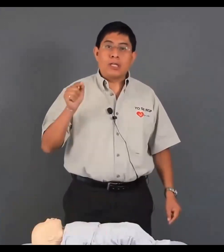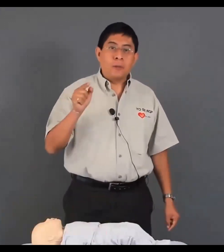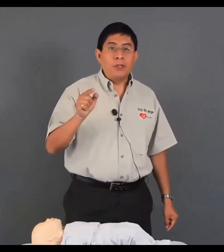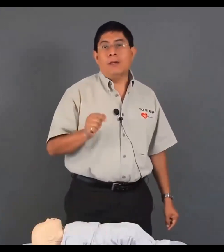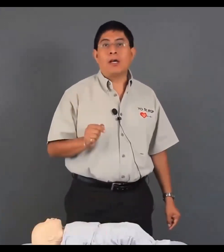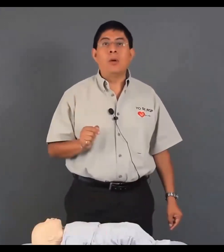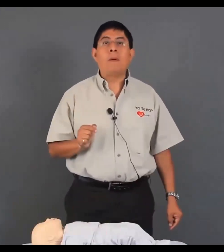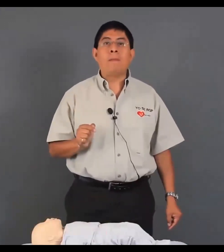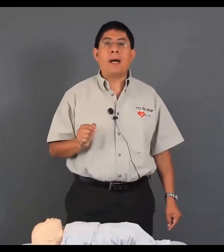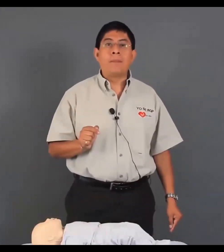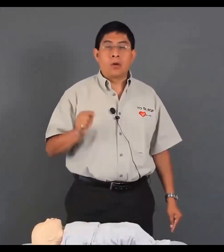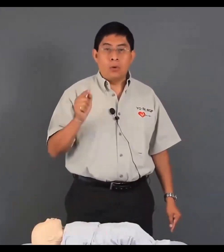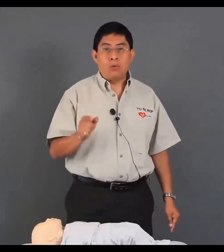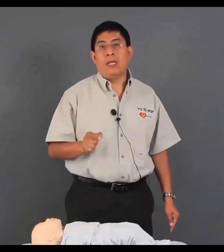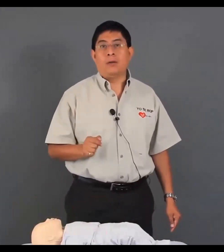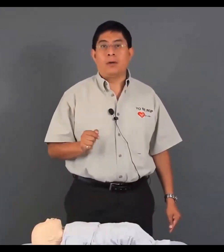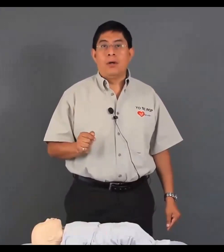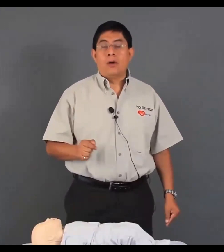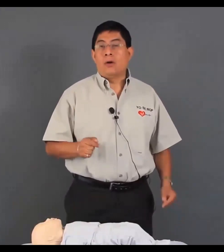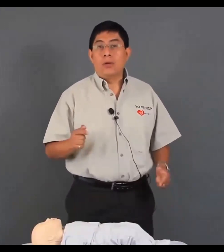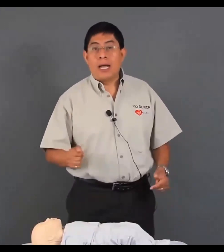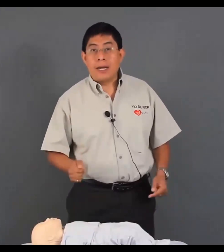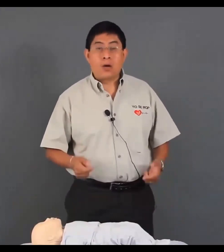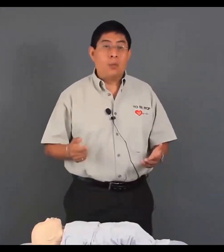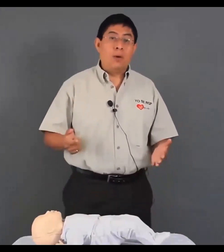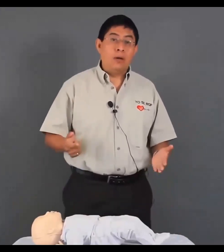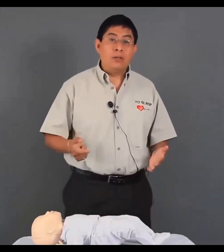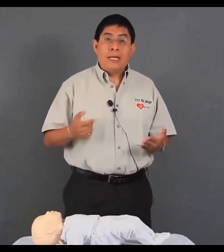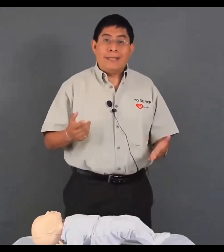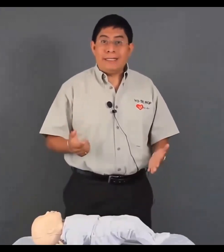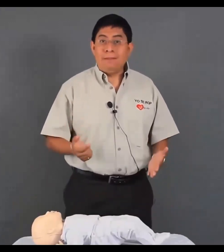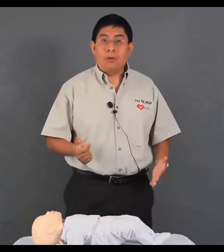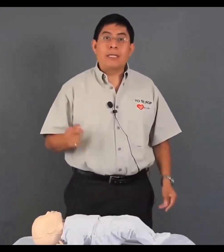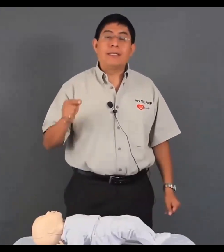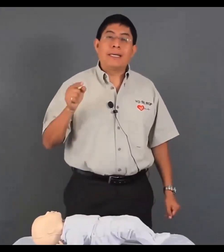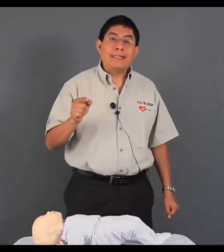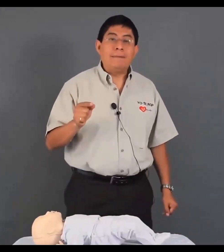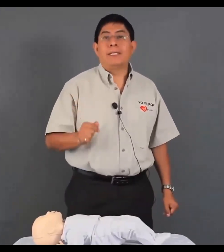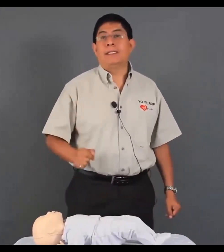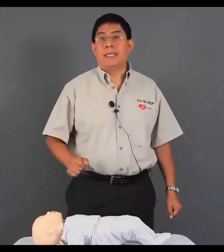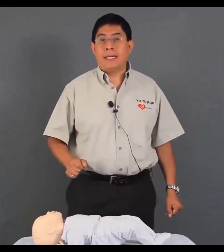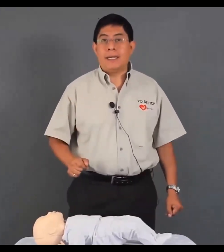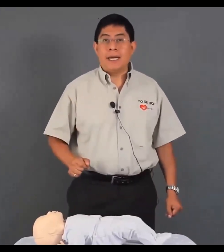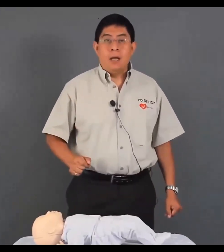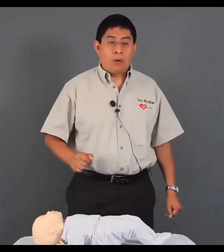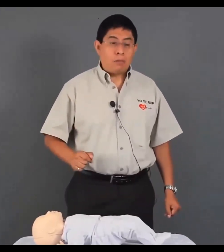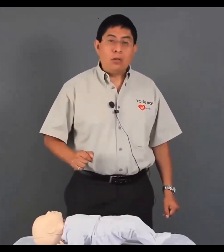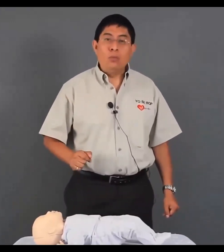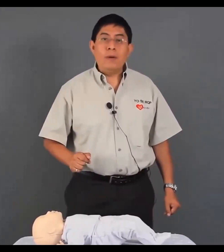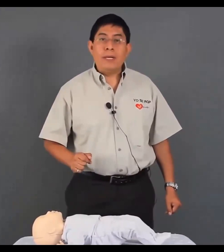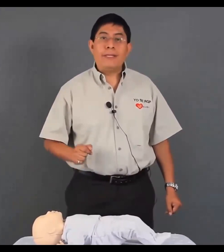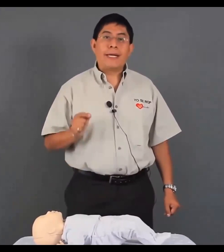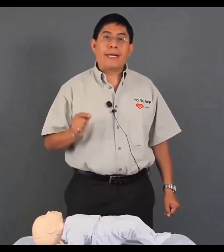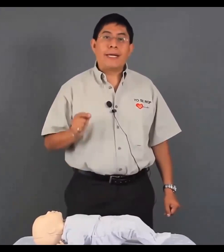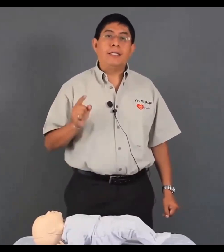de conocer. Tu responsabilidad como papá, como cuidador, como nana, como abuelos, es importante que sepas esta